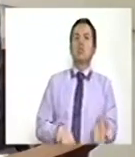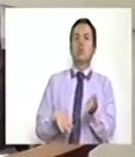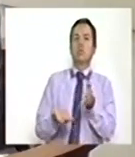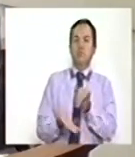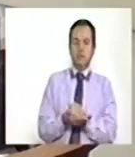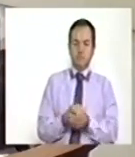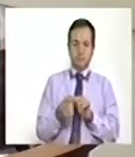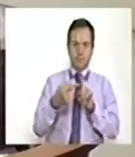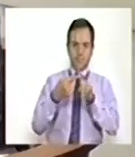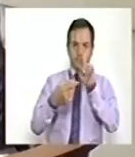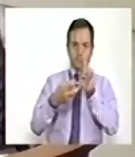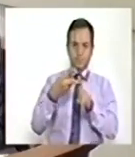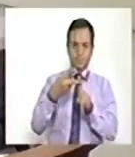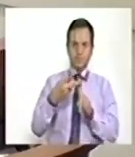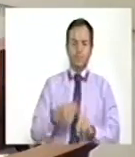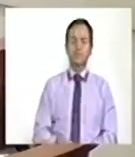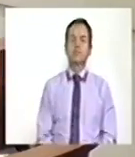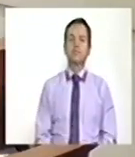Dos,